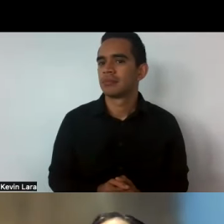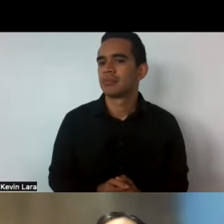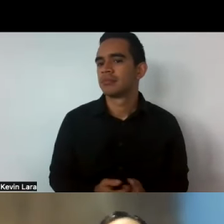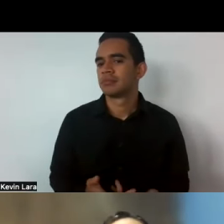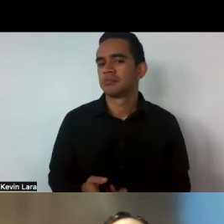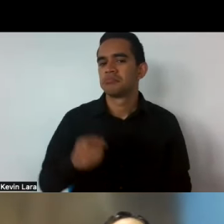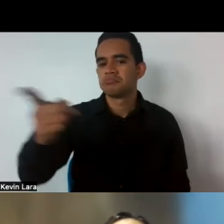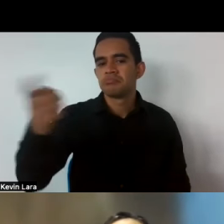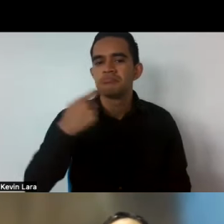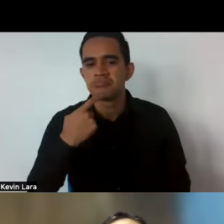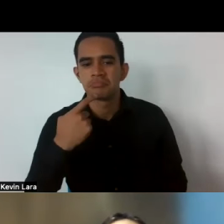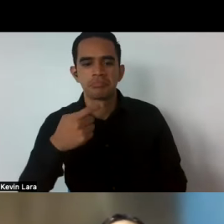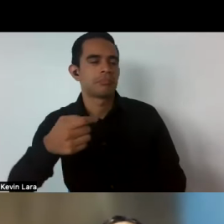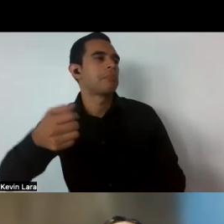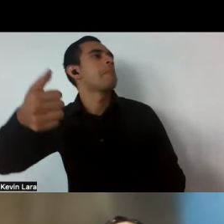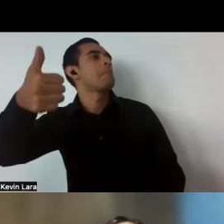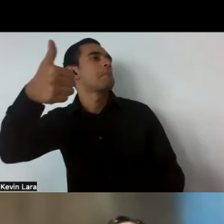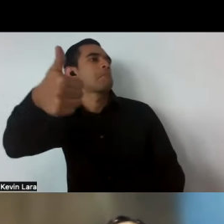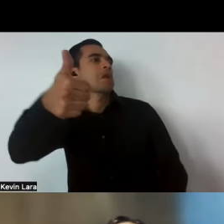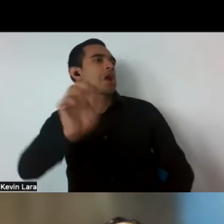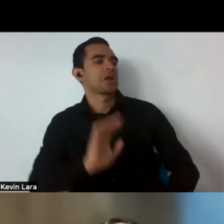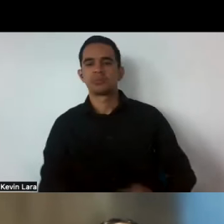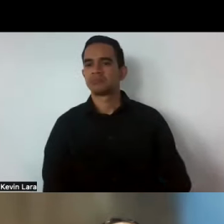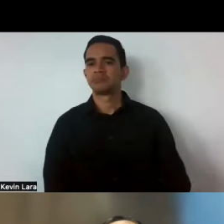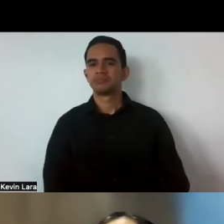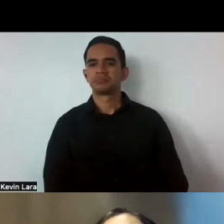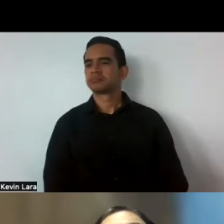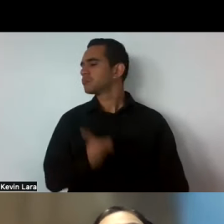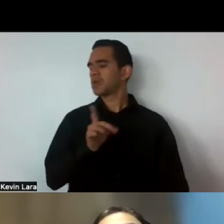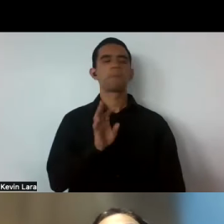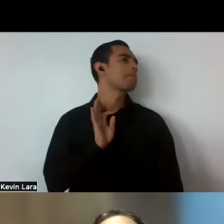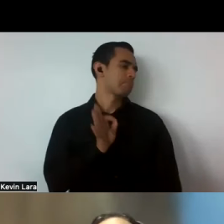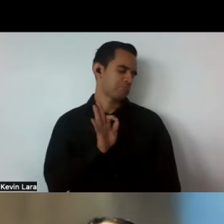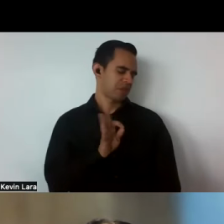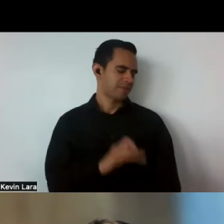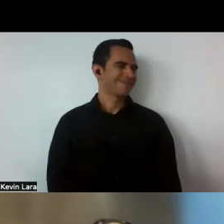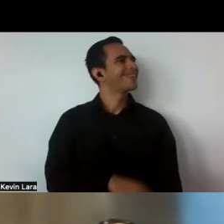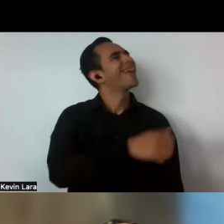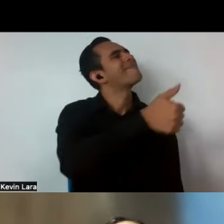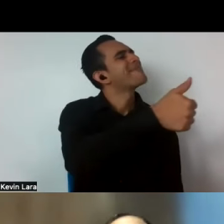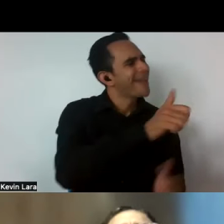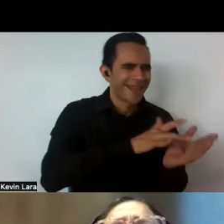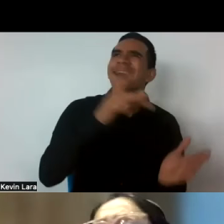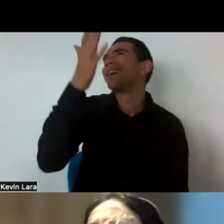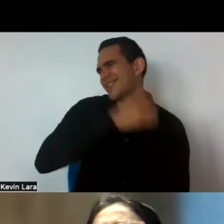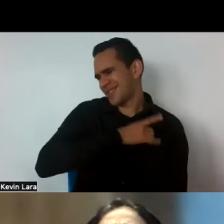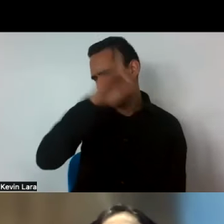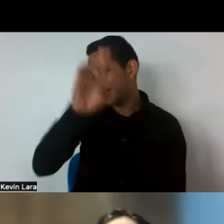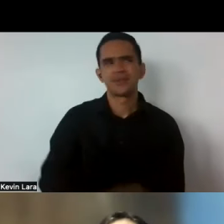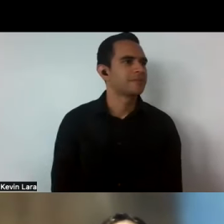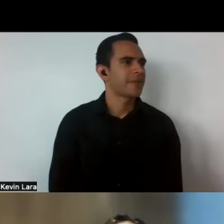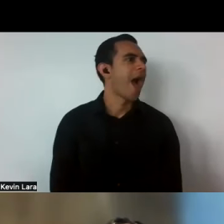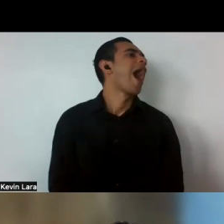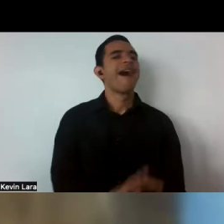Bien. Típica respuesta a un ¿cómo estás? Bien, bien, gracias a Dios. Bien, más o menos, me encanta,